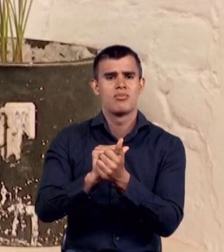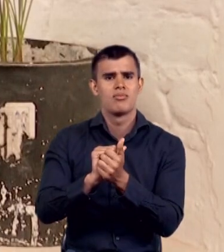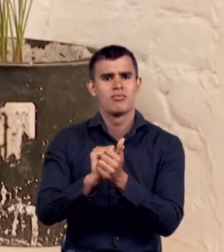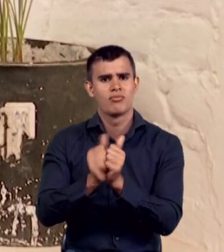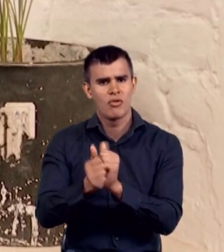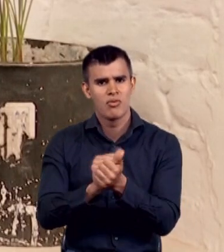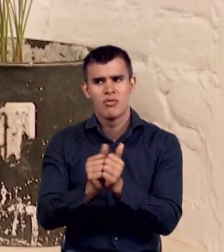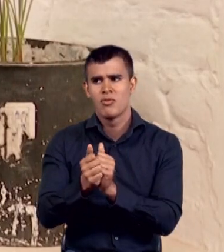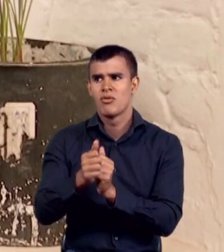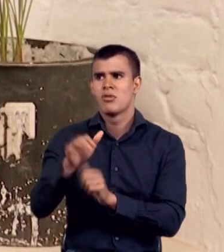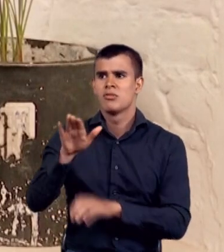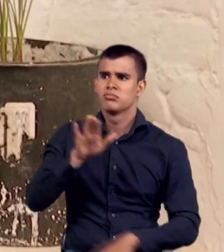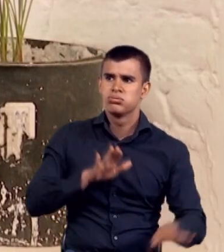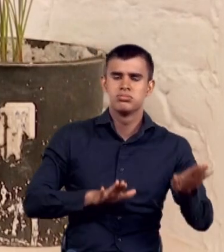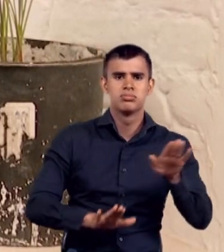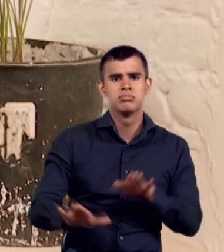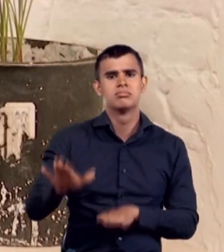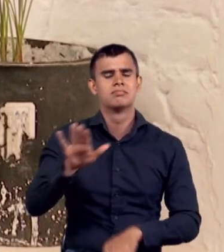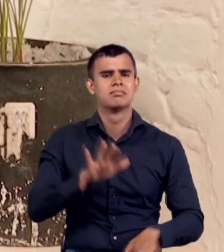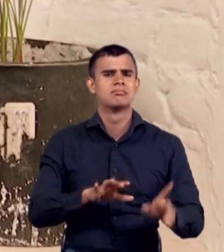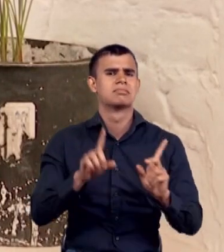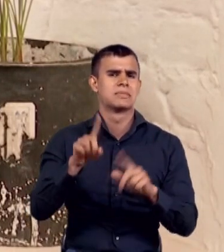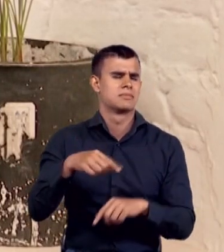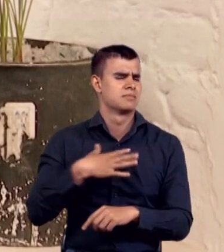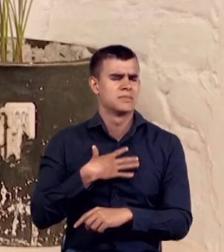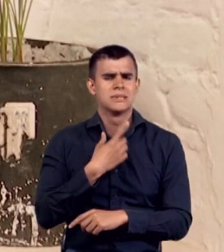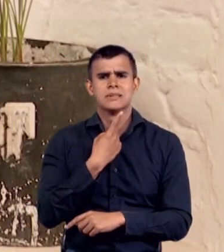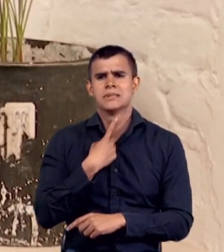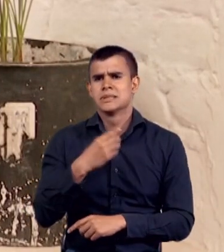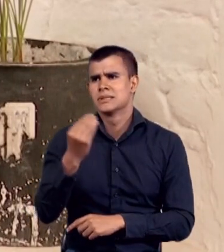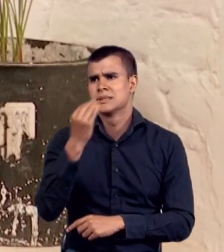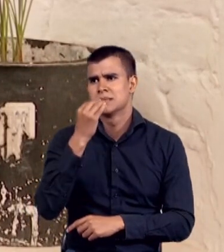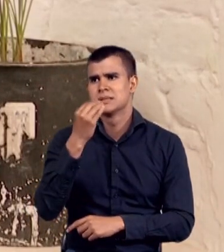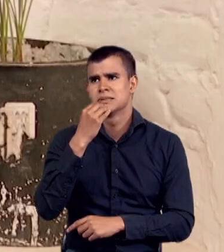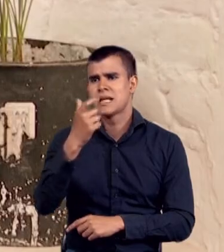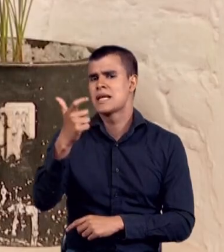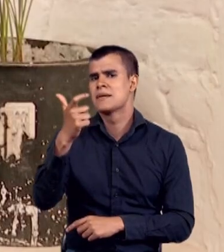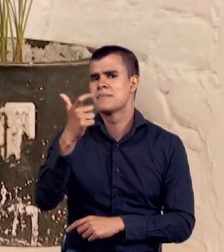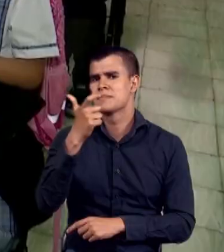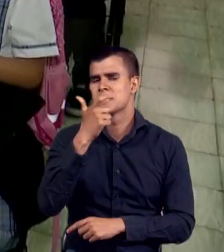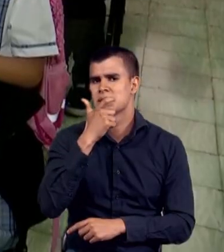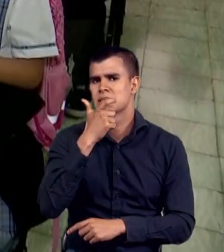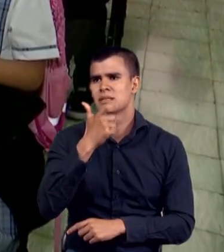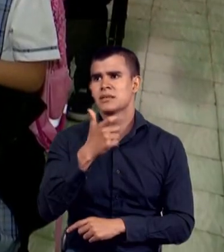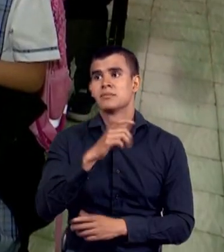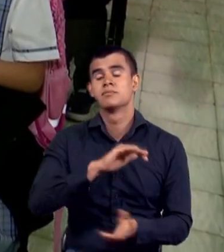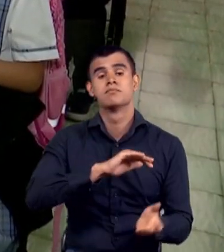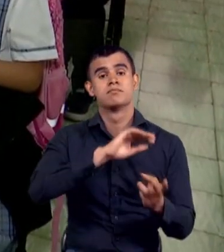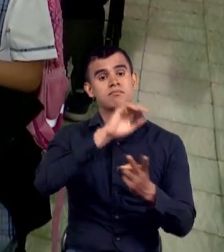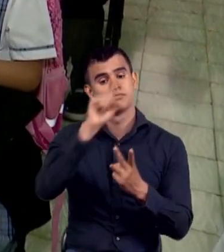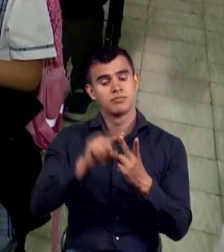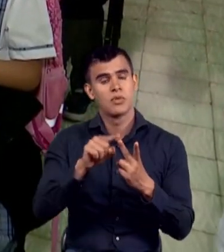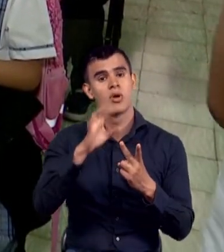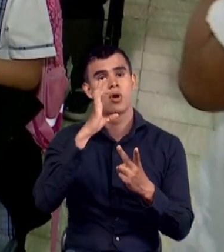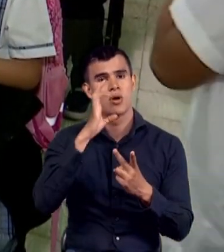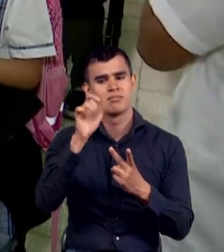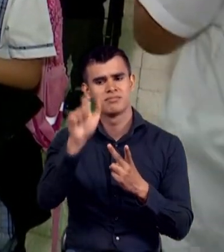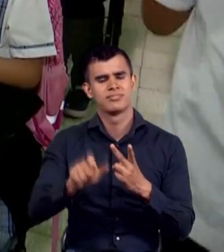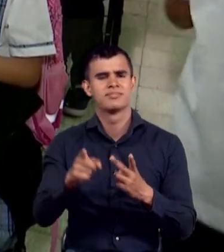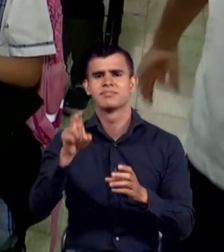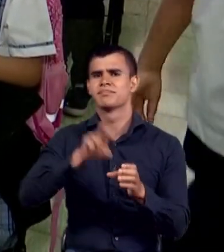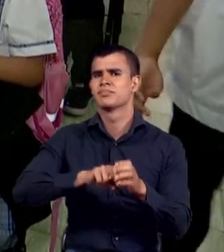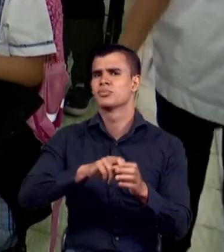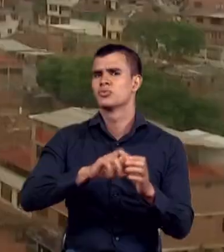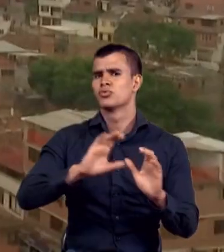is roller skate. I love pizza. Andrés Camilo Ríos, estudiante de